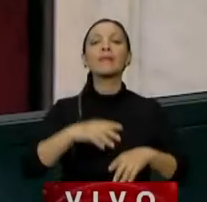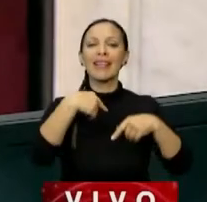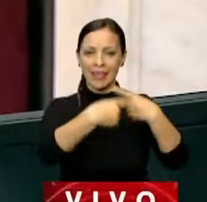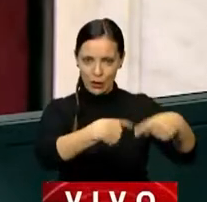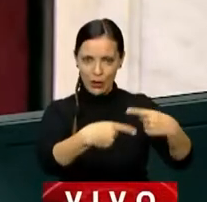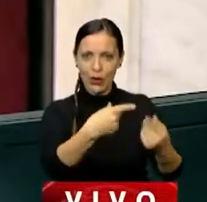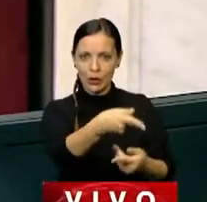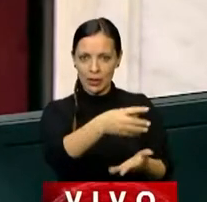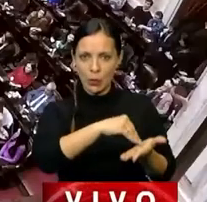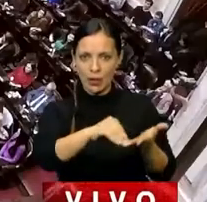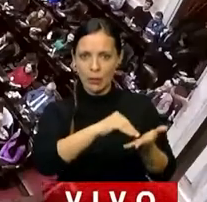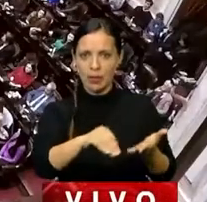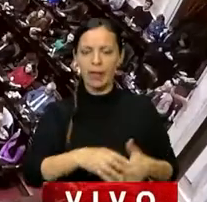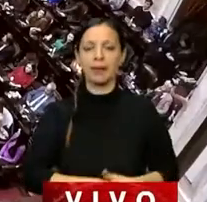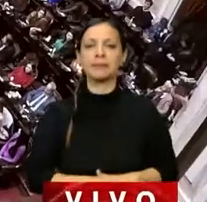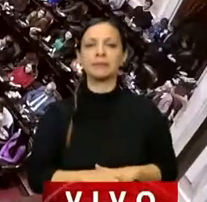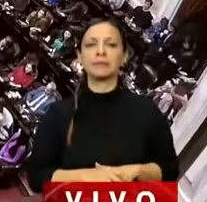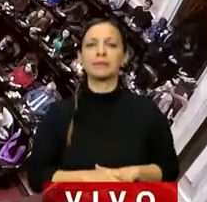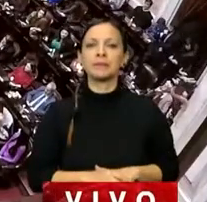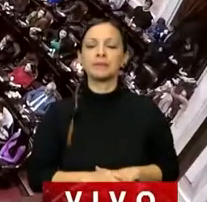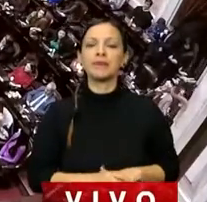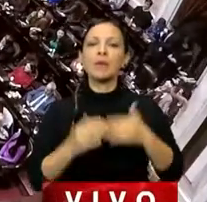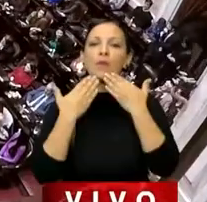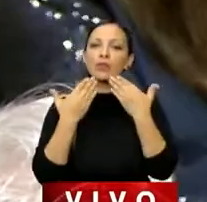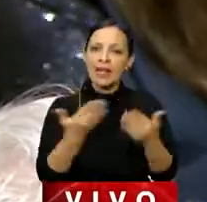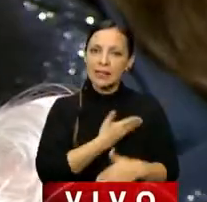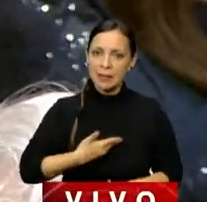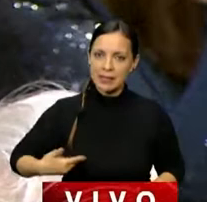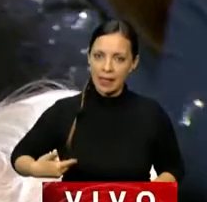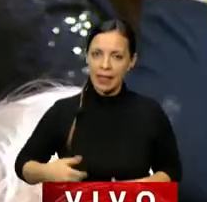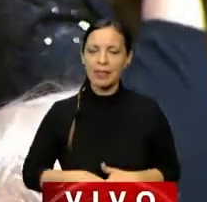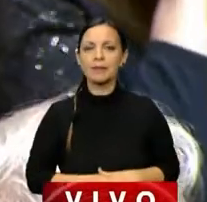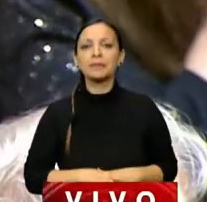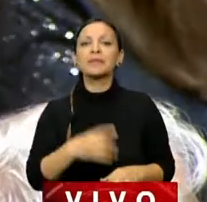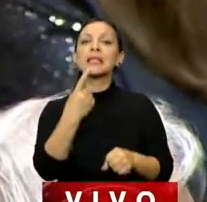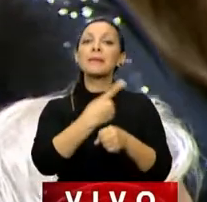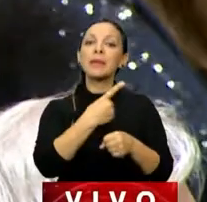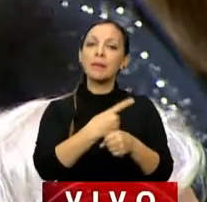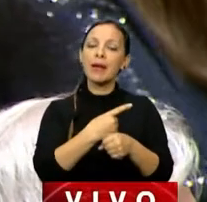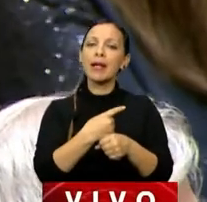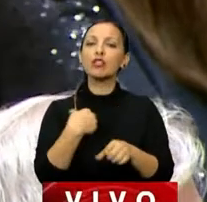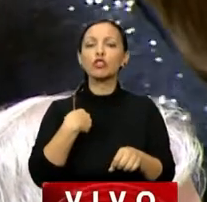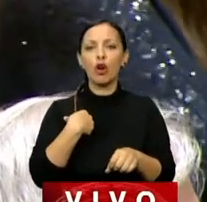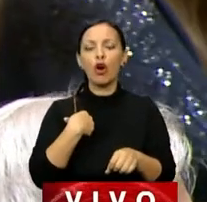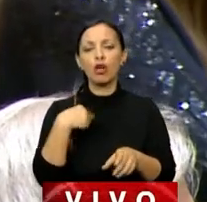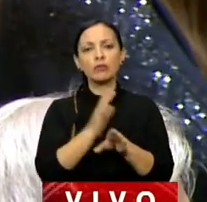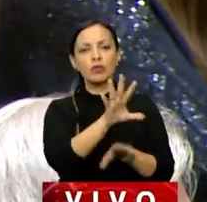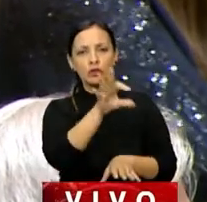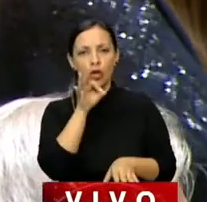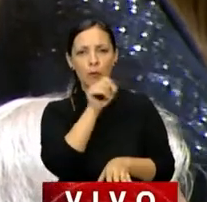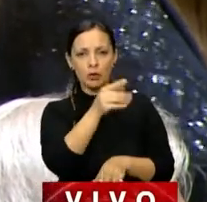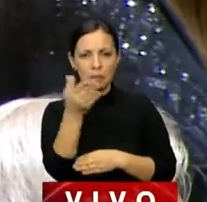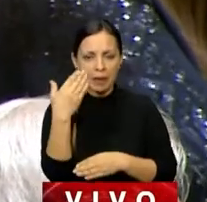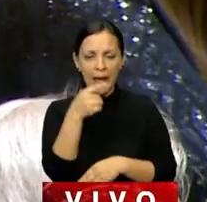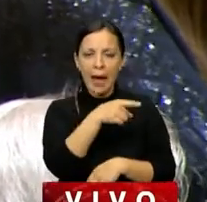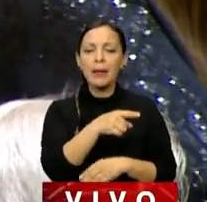Continúe, diputada Omodeo. Muchas gracias, señor presidente. En primer lugar, hago suyas sus palabras. Le deseo el